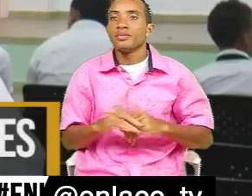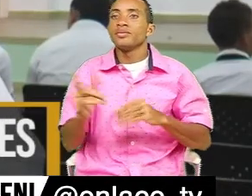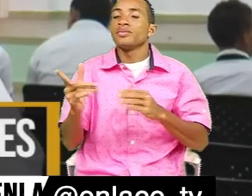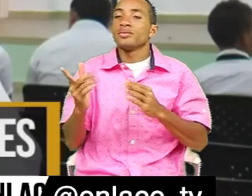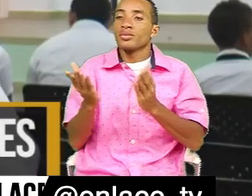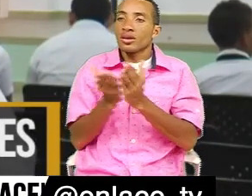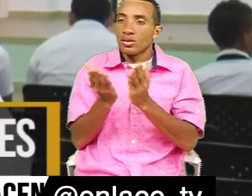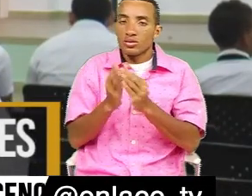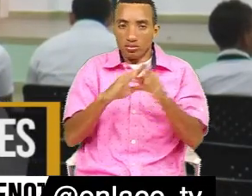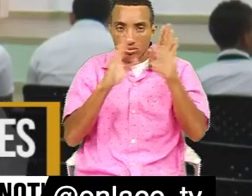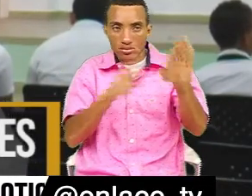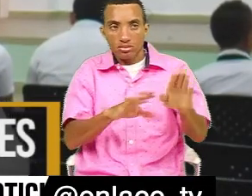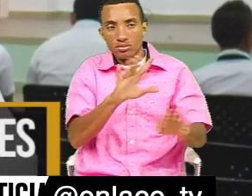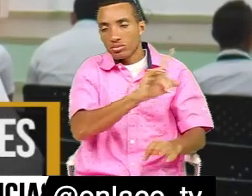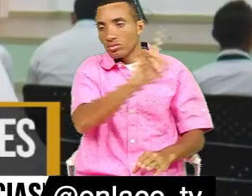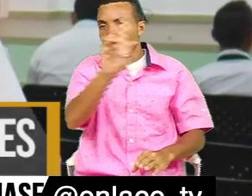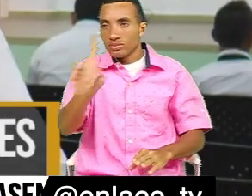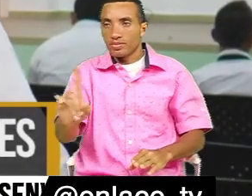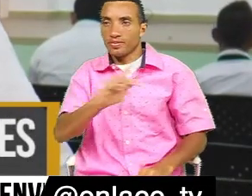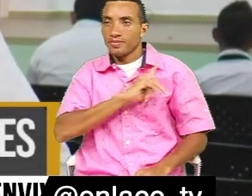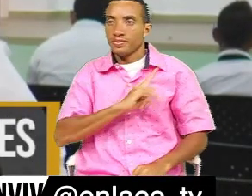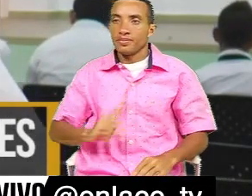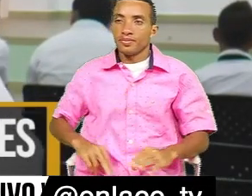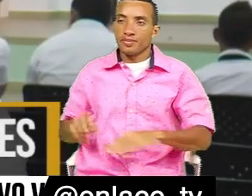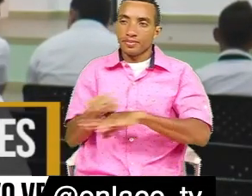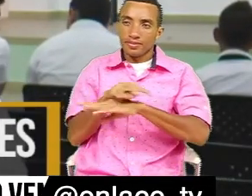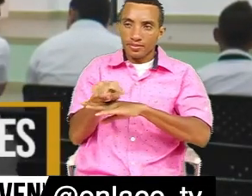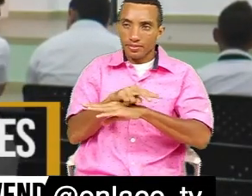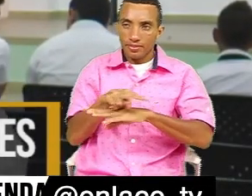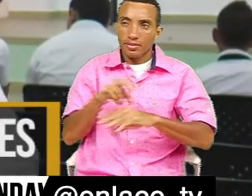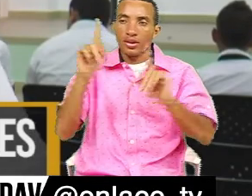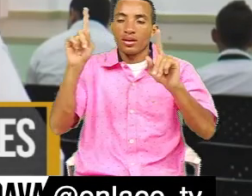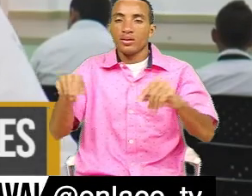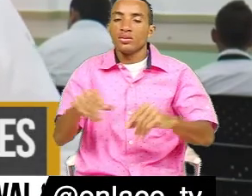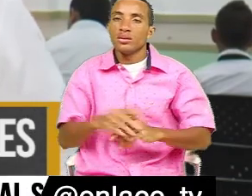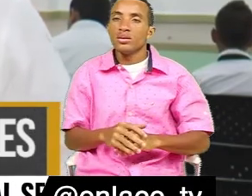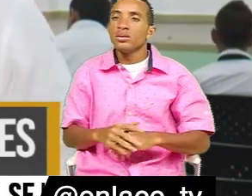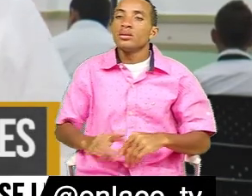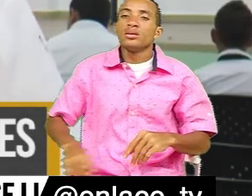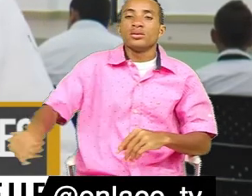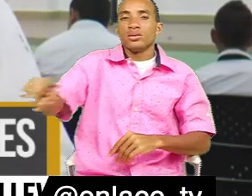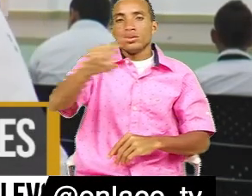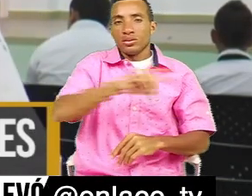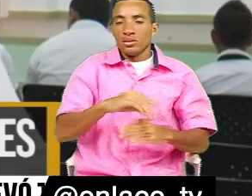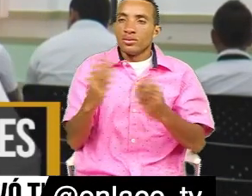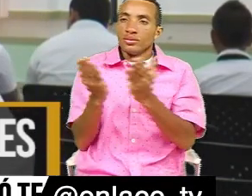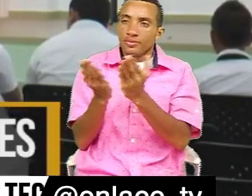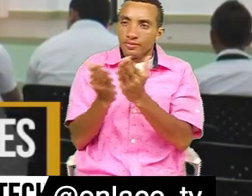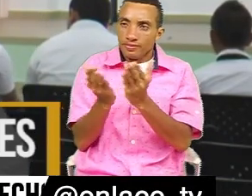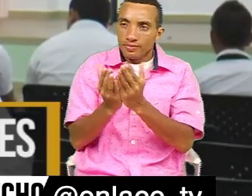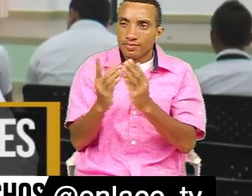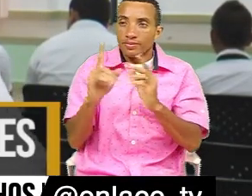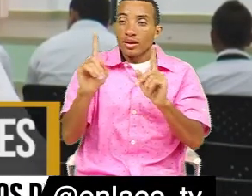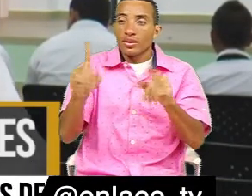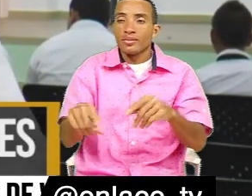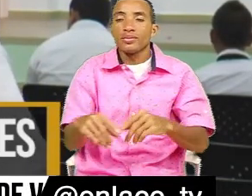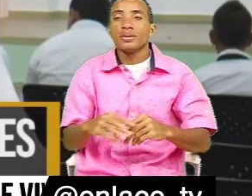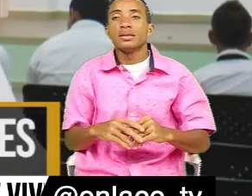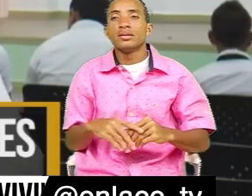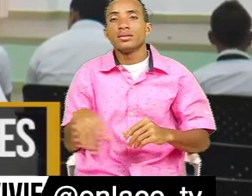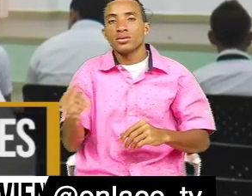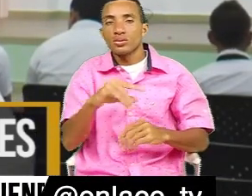han expresado aquí que tienen una unidad en torno a todas estas instituciones educativas y al accionar del estudiantado, y están